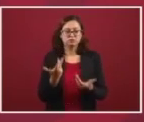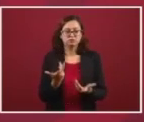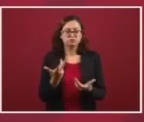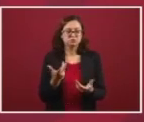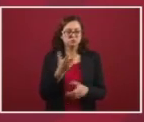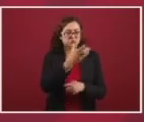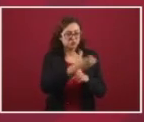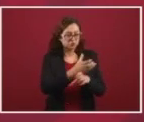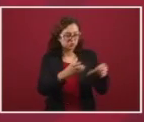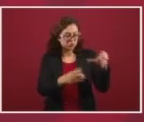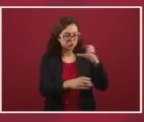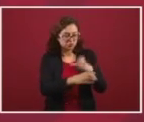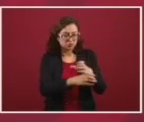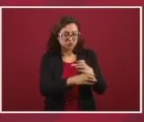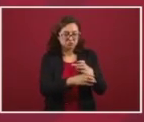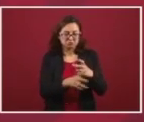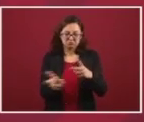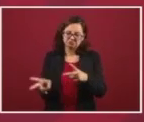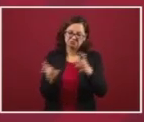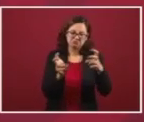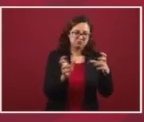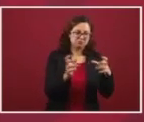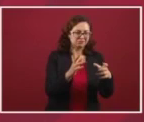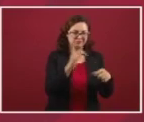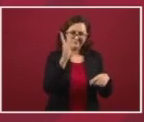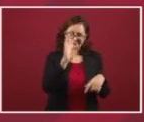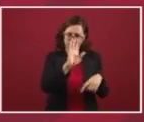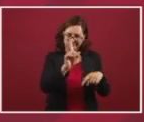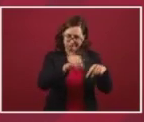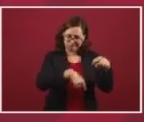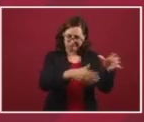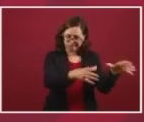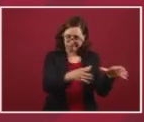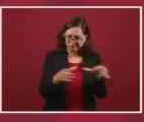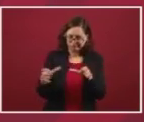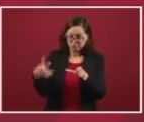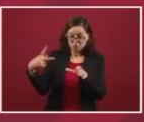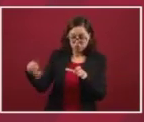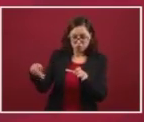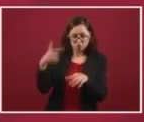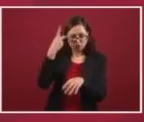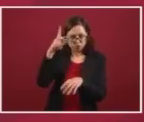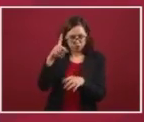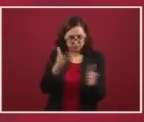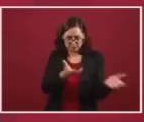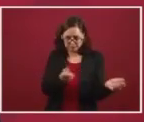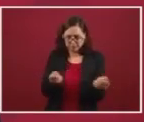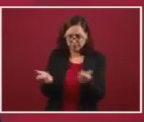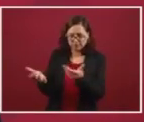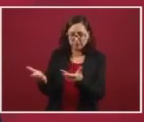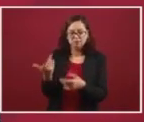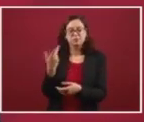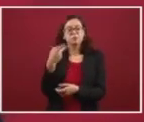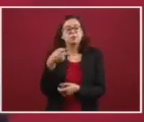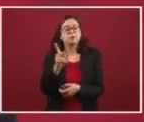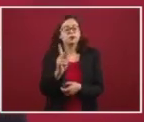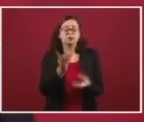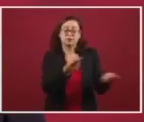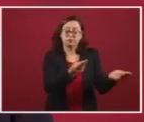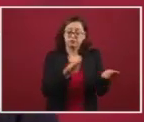pueblo, sino el que se haga de manera